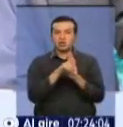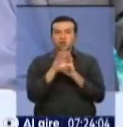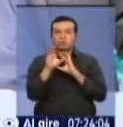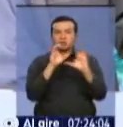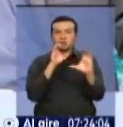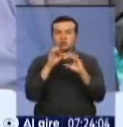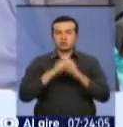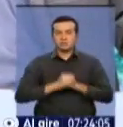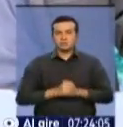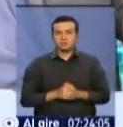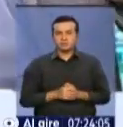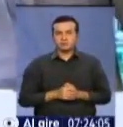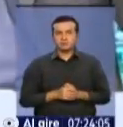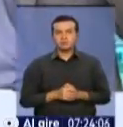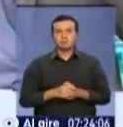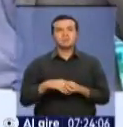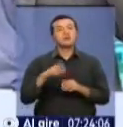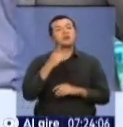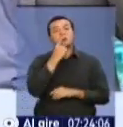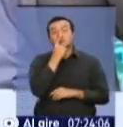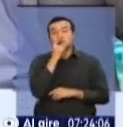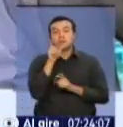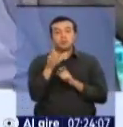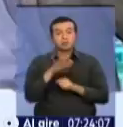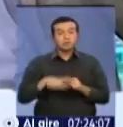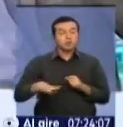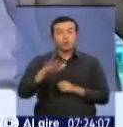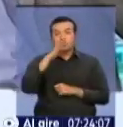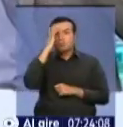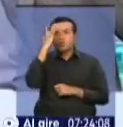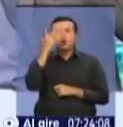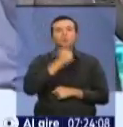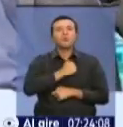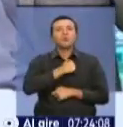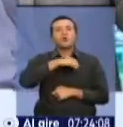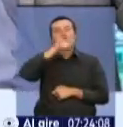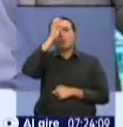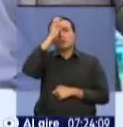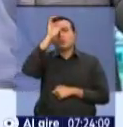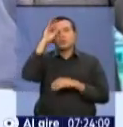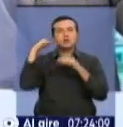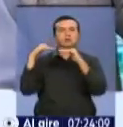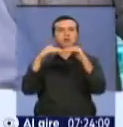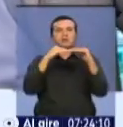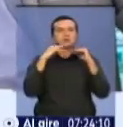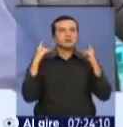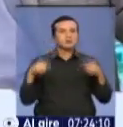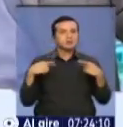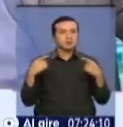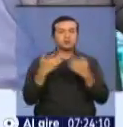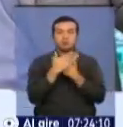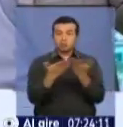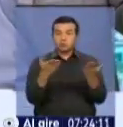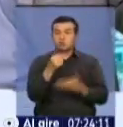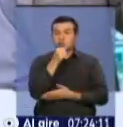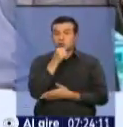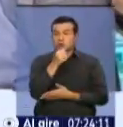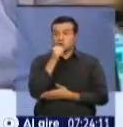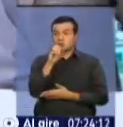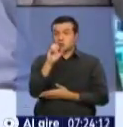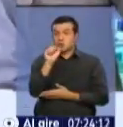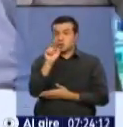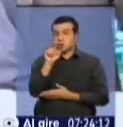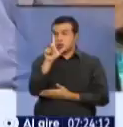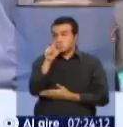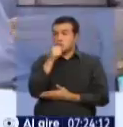orgánica de comunicación. Eso le interesa a los ciudadanos porque es nuestra cultura democrática cotidiana. Contigo, Carlos Rabascal, que